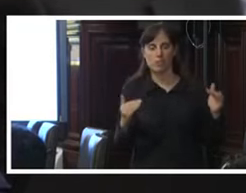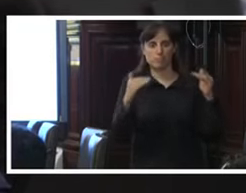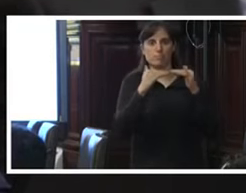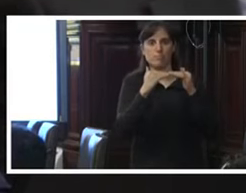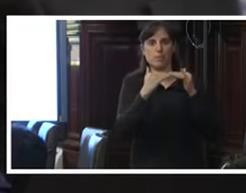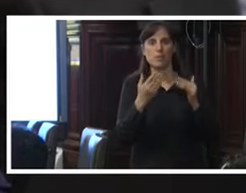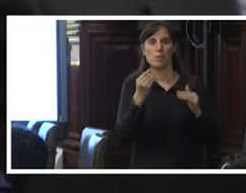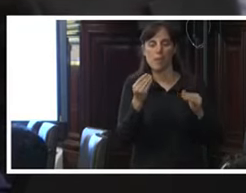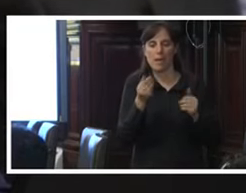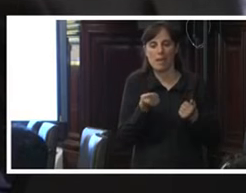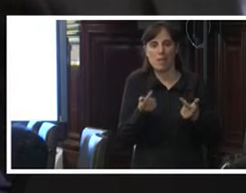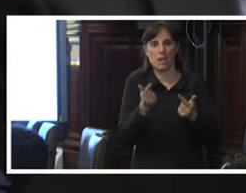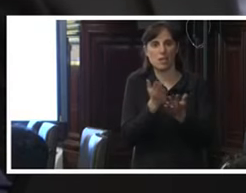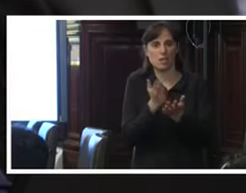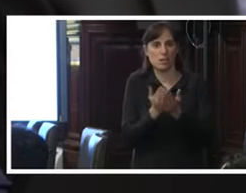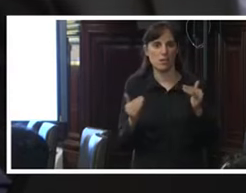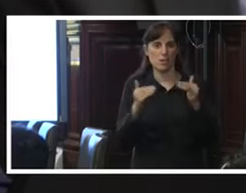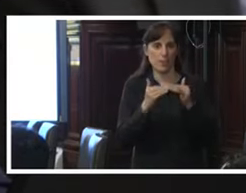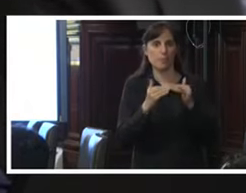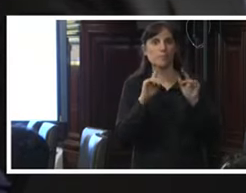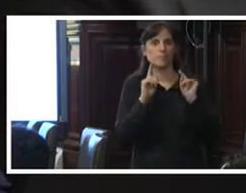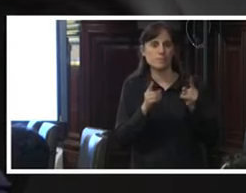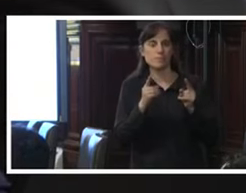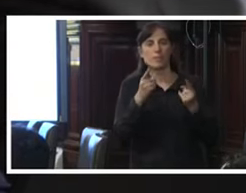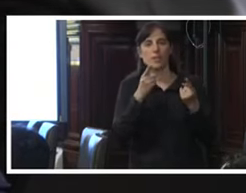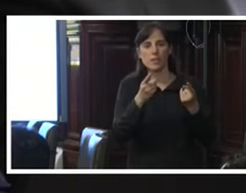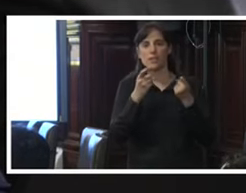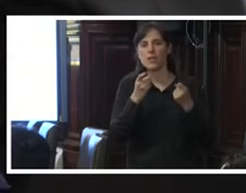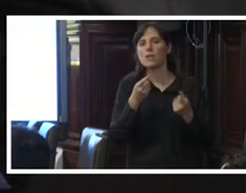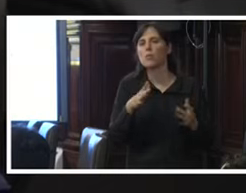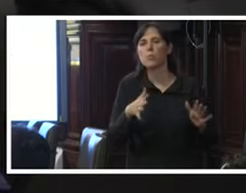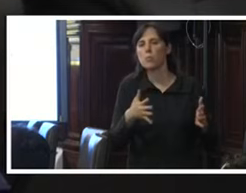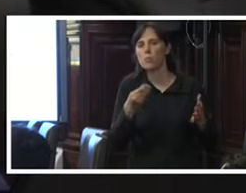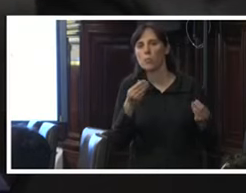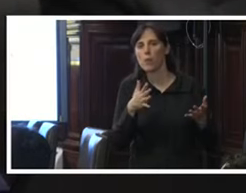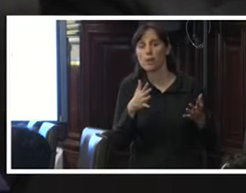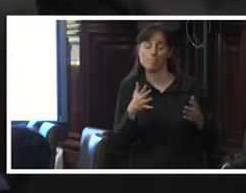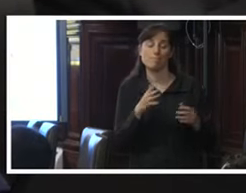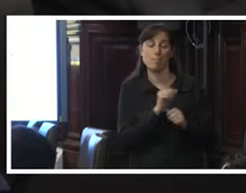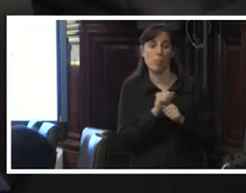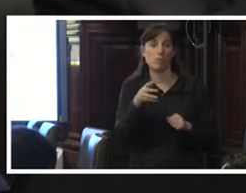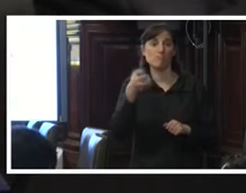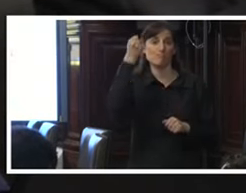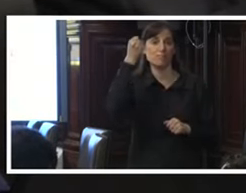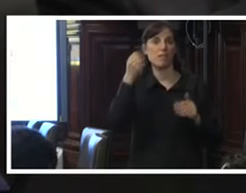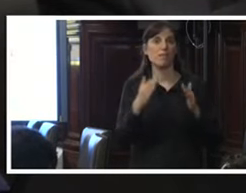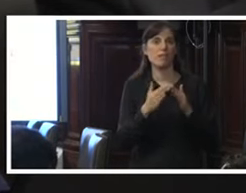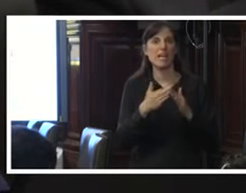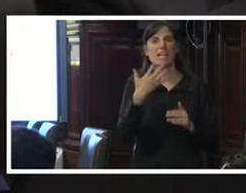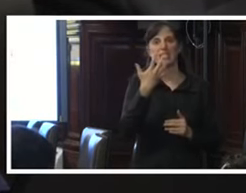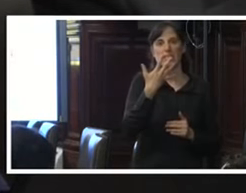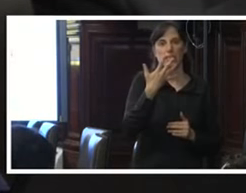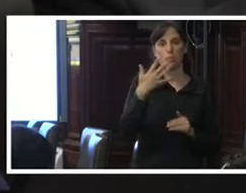sexual y de género entre las necesidades más latentes es el acceso a vivienda ya que 5 de cada 10